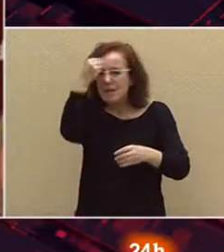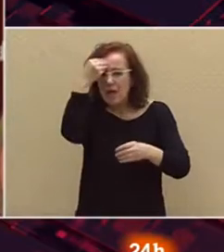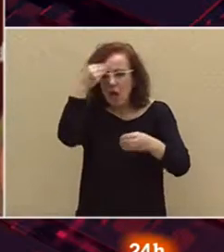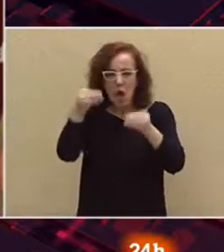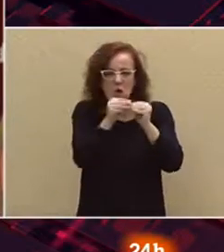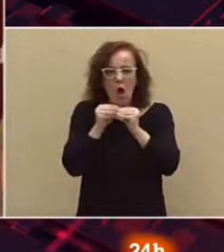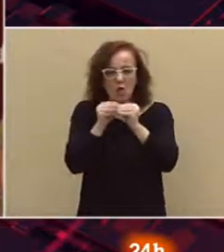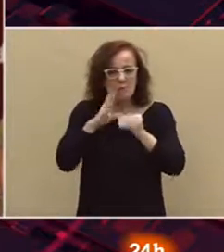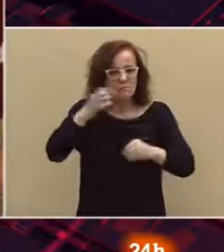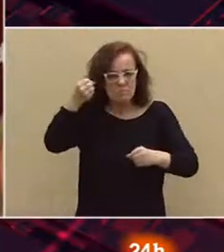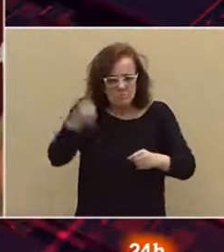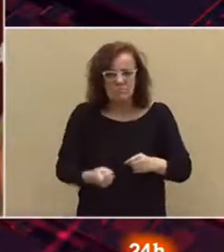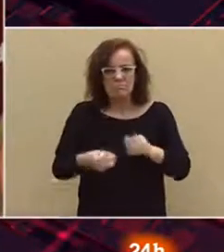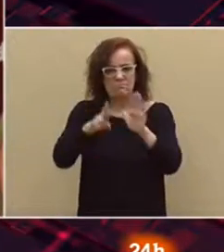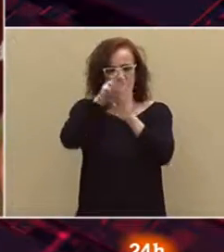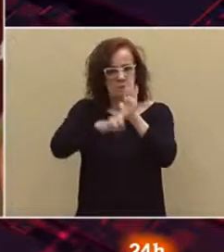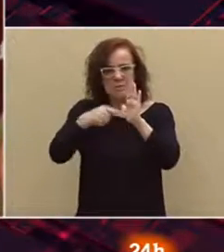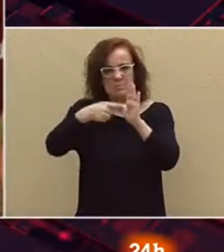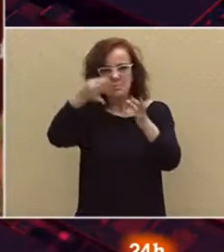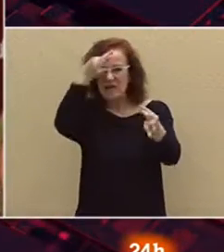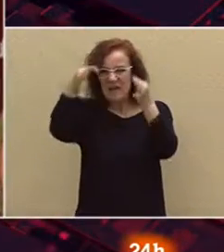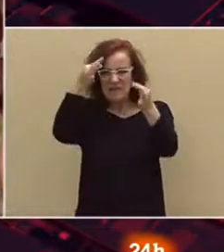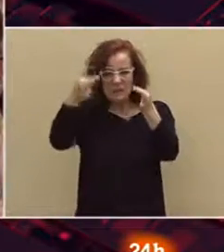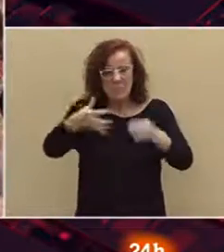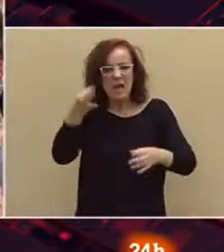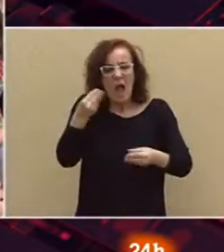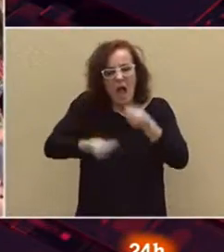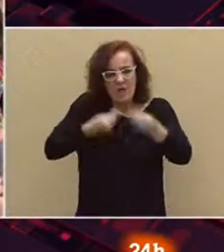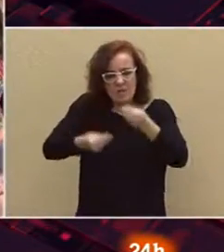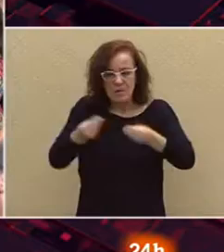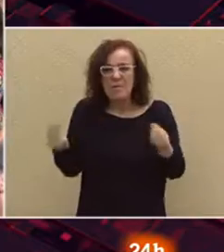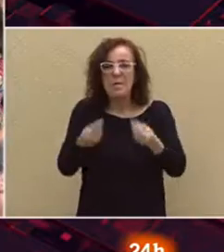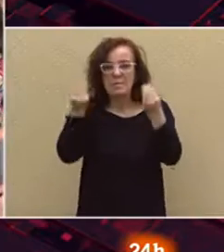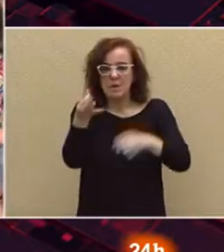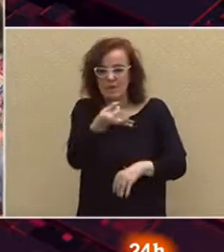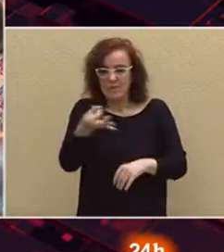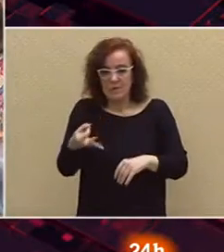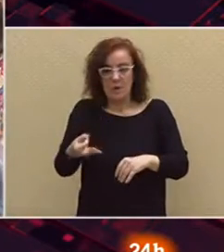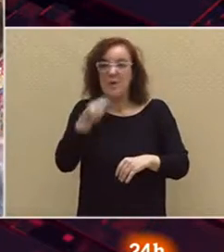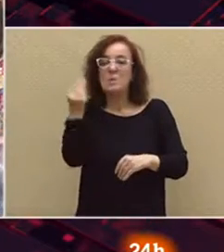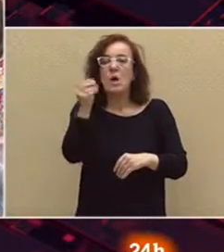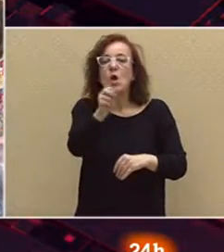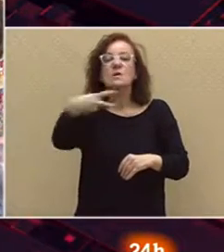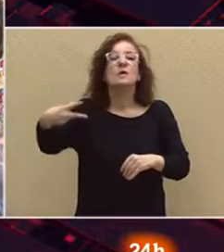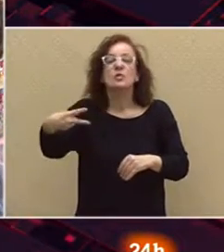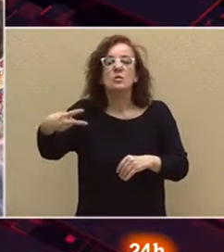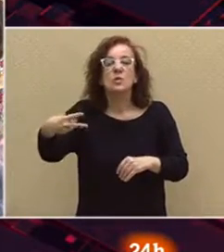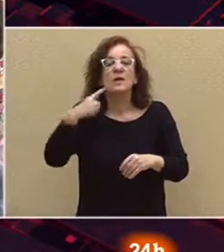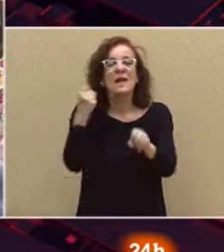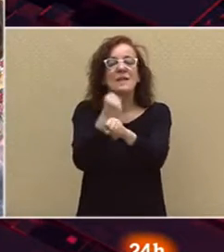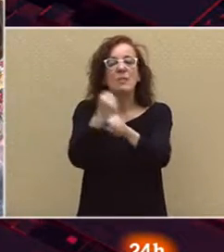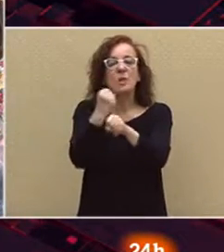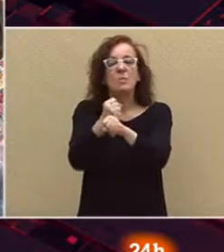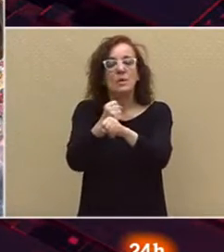requisito imprescindible para desempeñar con la mayor eficacia y con los mejores resultados esa tarea para la que fuimos